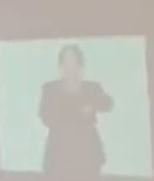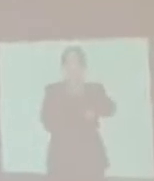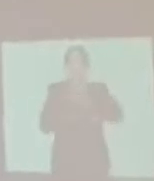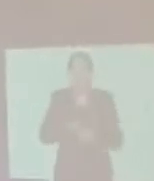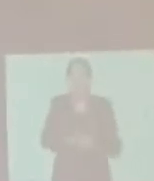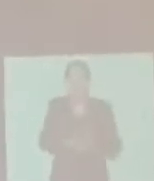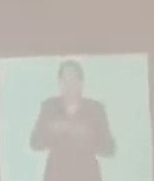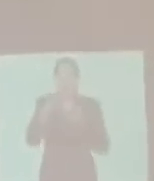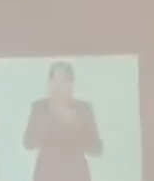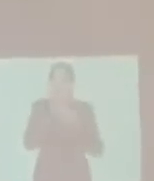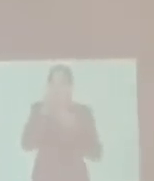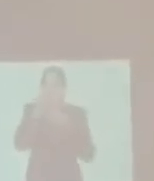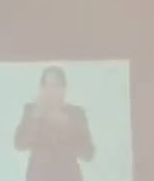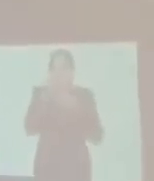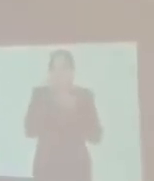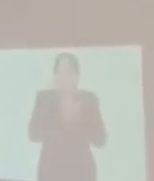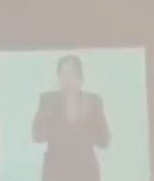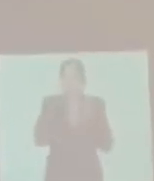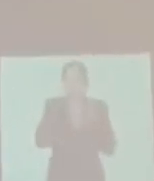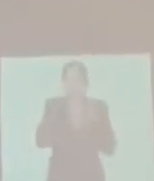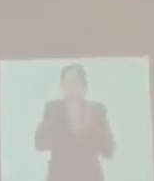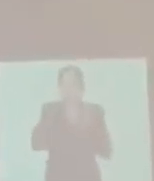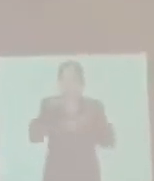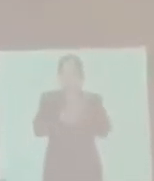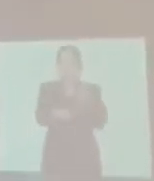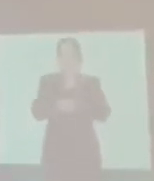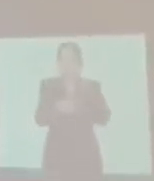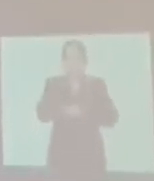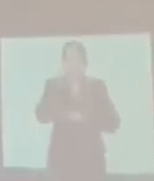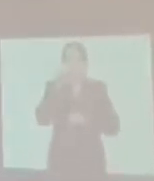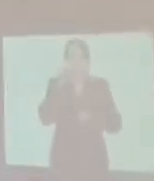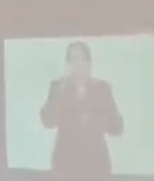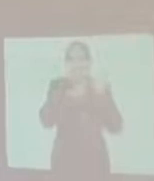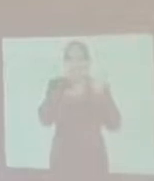El programa Ponte Pila ya es un sello en la ciudad.